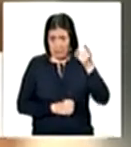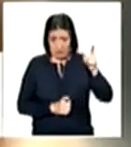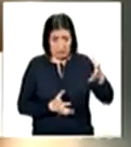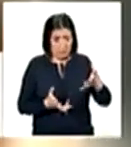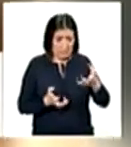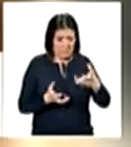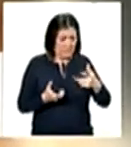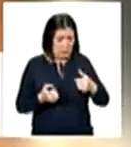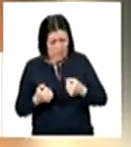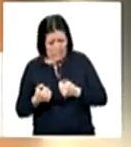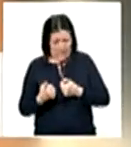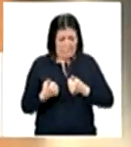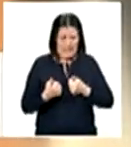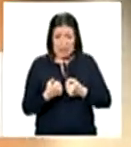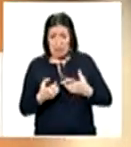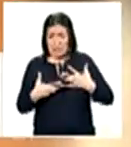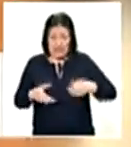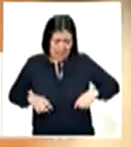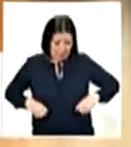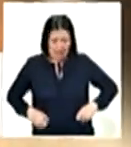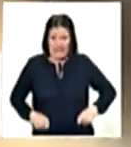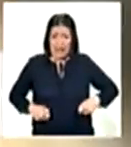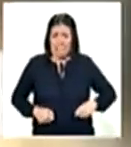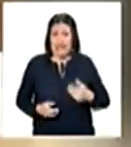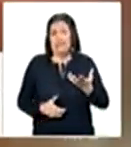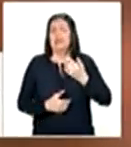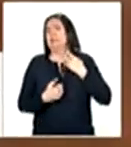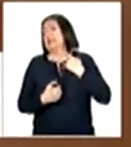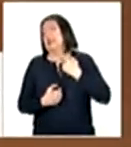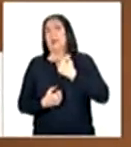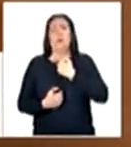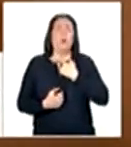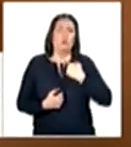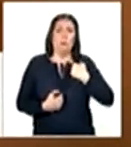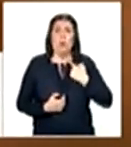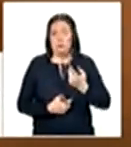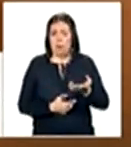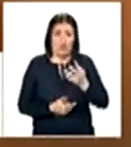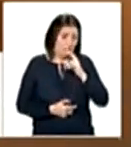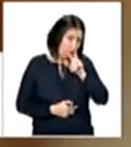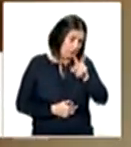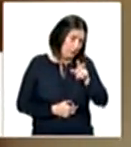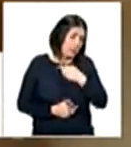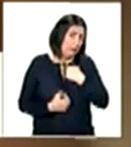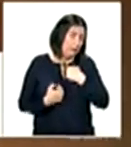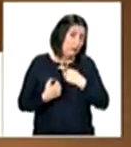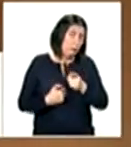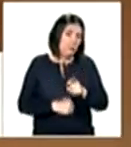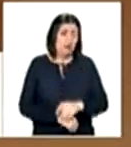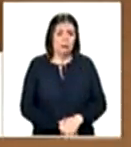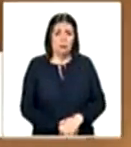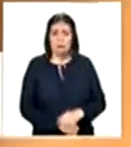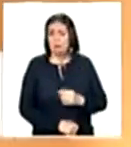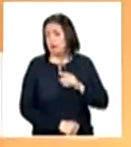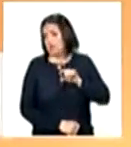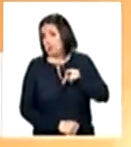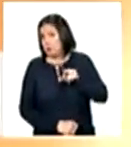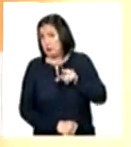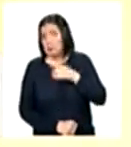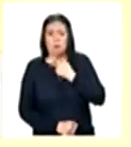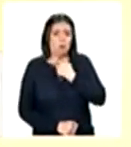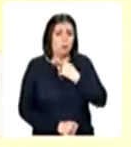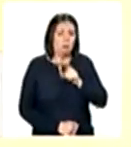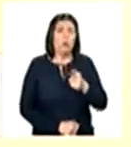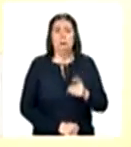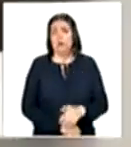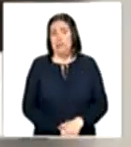estaba forcejeando, me quería bajar el pantalón y encima me hizo estas cosas. A ver, muestre por favor, gire por favor, señora.